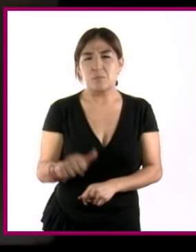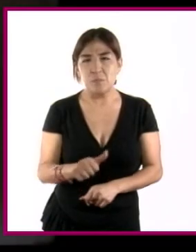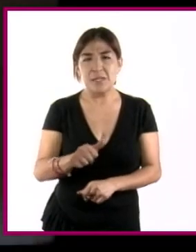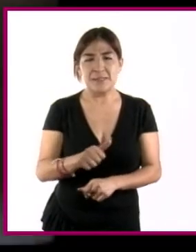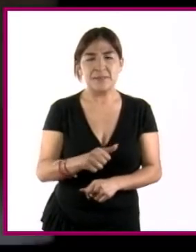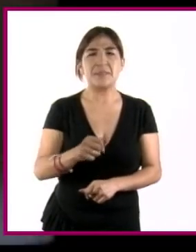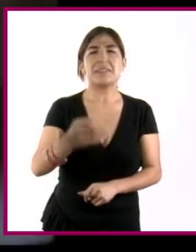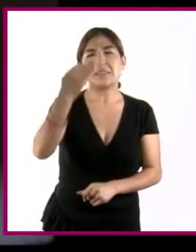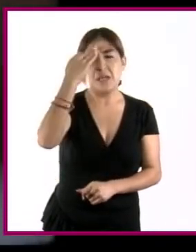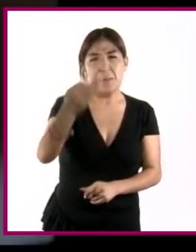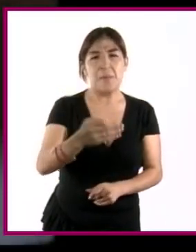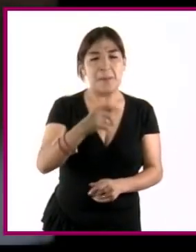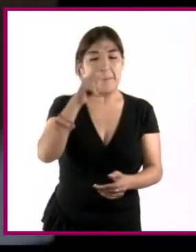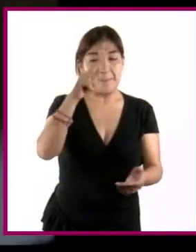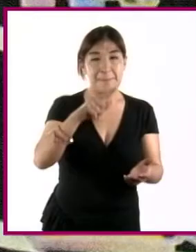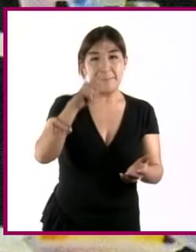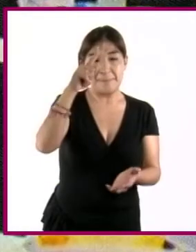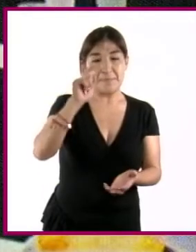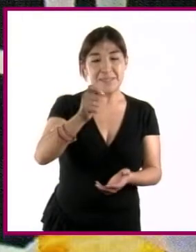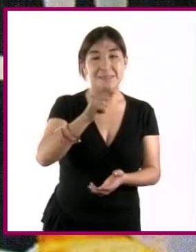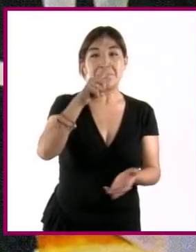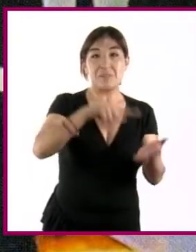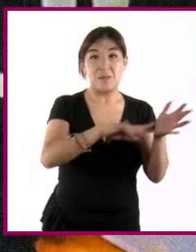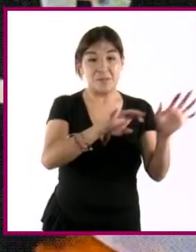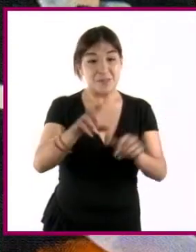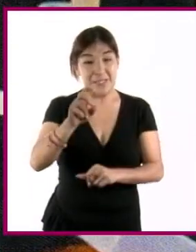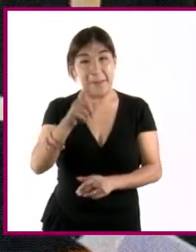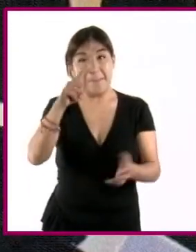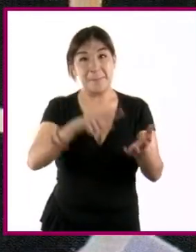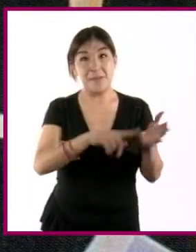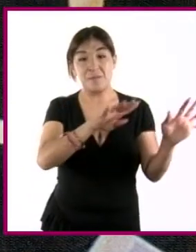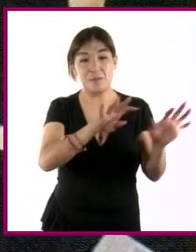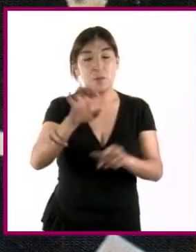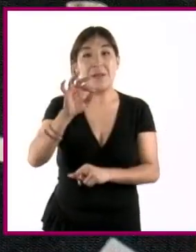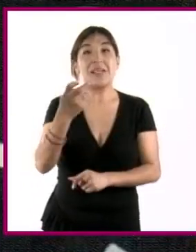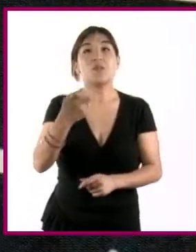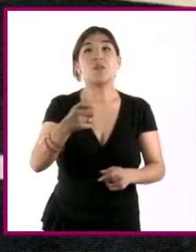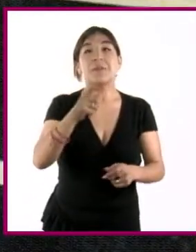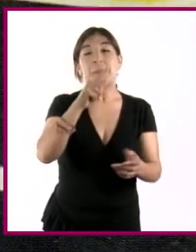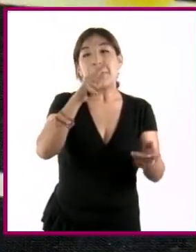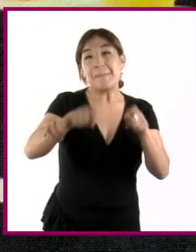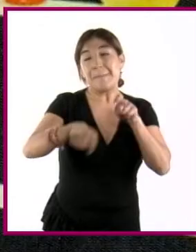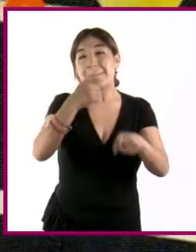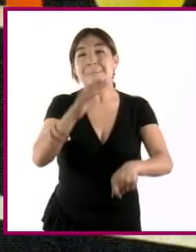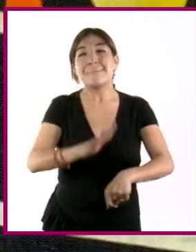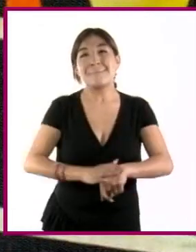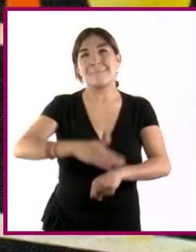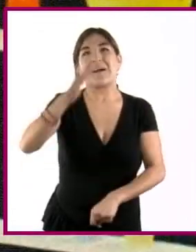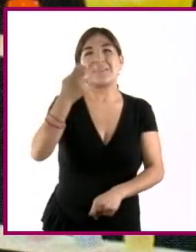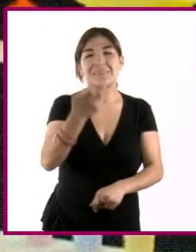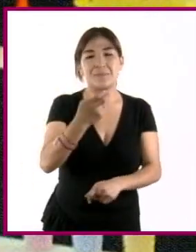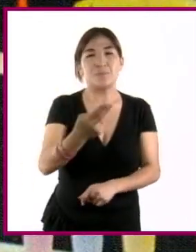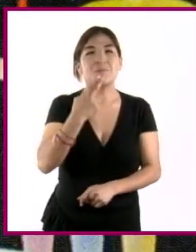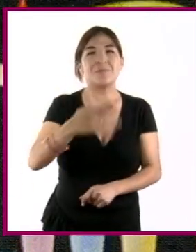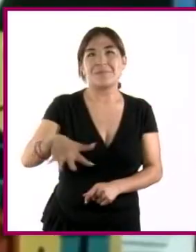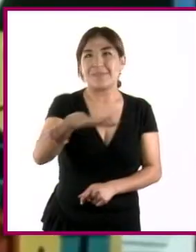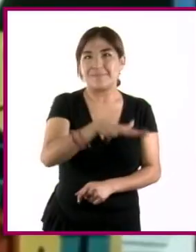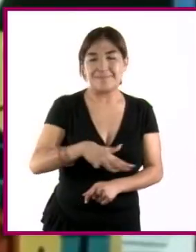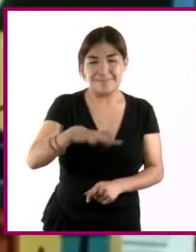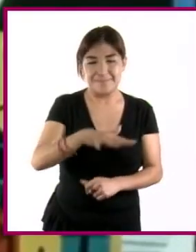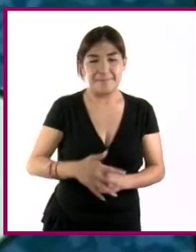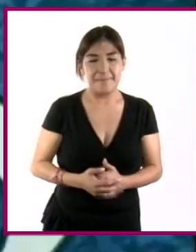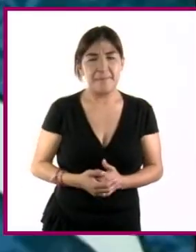y 50 del siglo pasado, empezó a permear el uso del plástico en todos los ámbitos de nuestra vida.